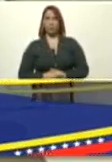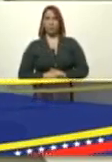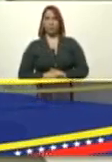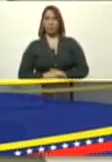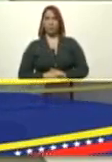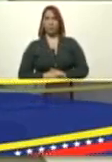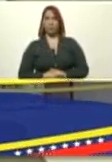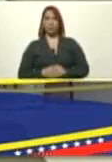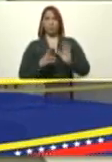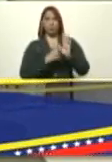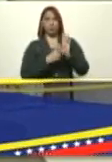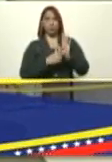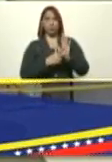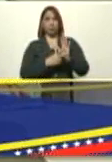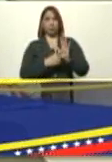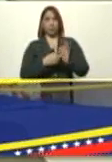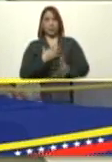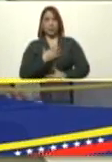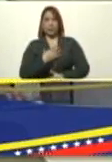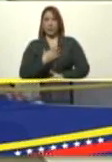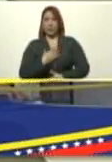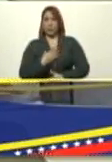De verdad indigna